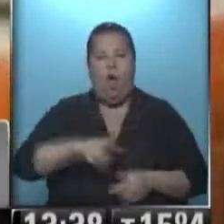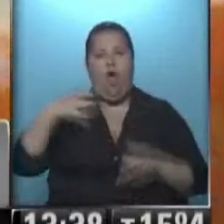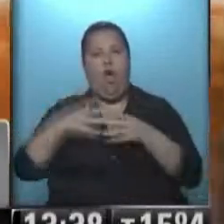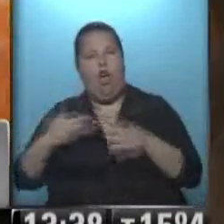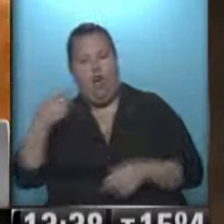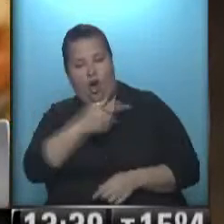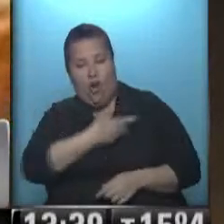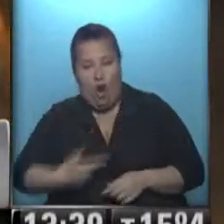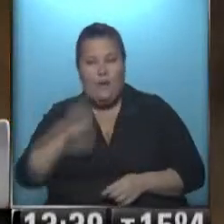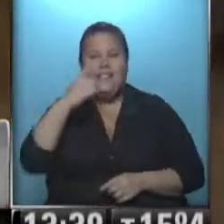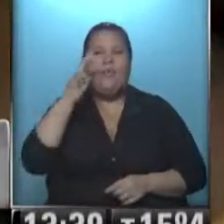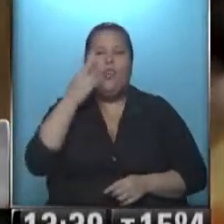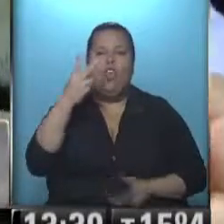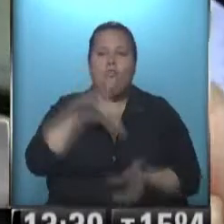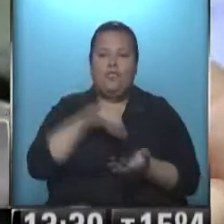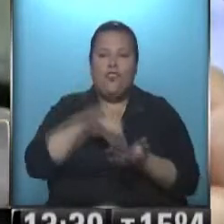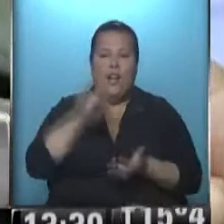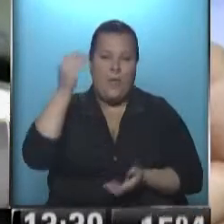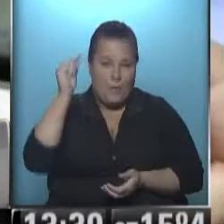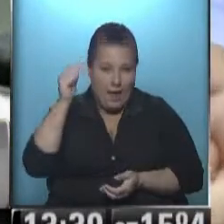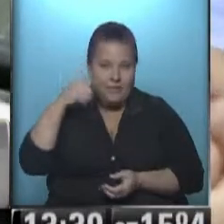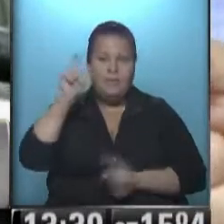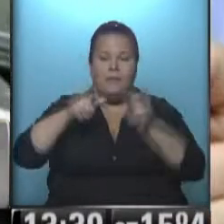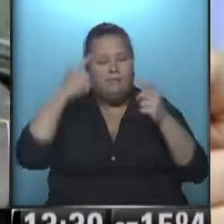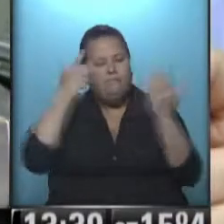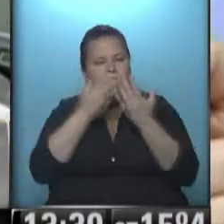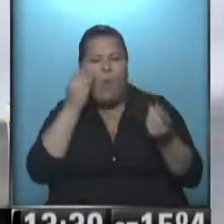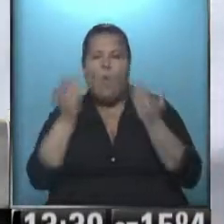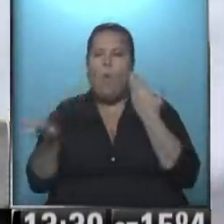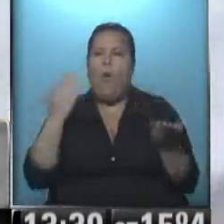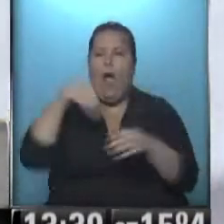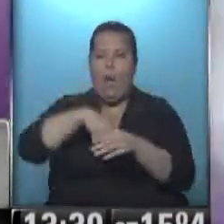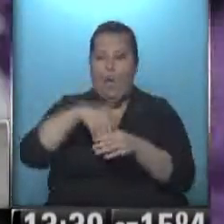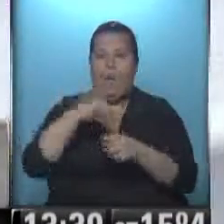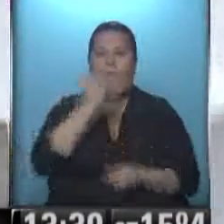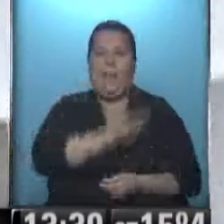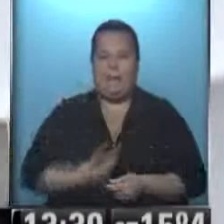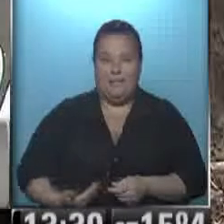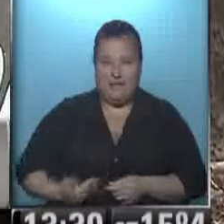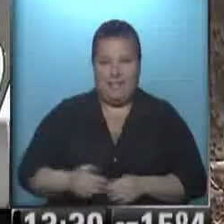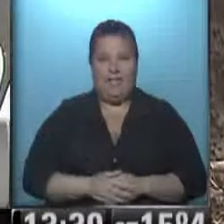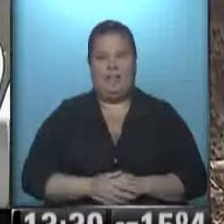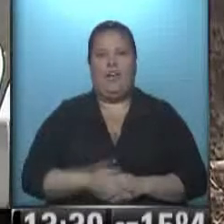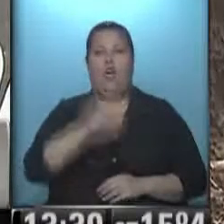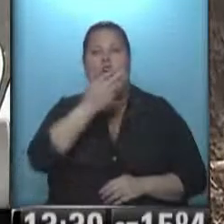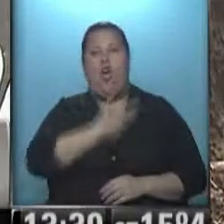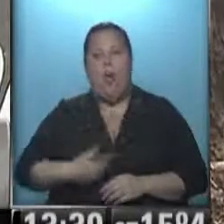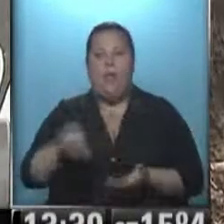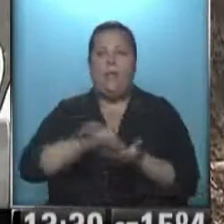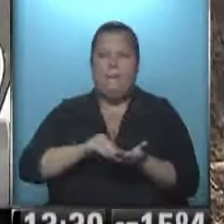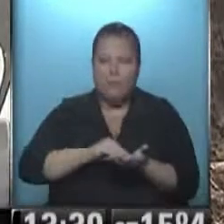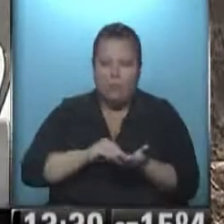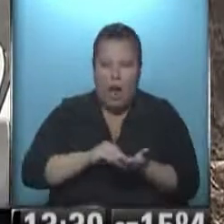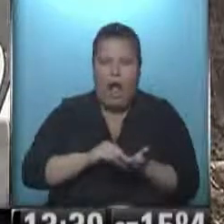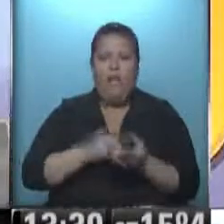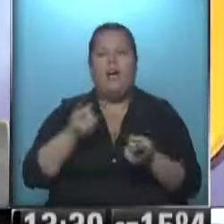oposición, 142 millones de brasileños evalúan su voto para los cargos de presidente, gobernadores, diputados